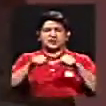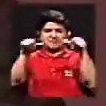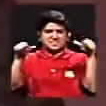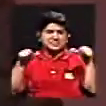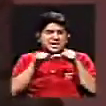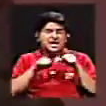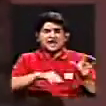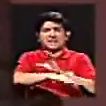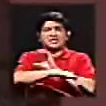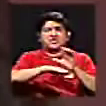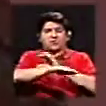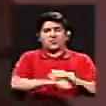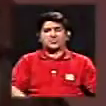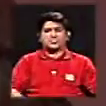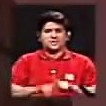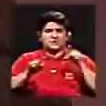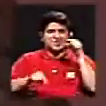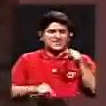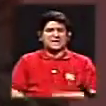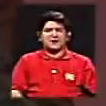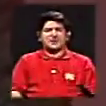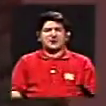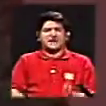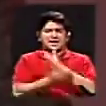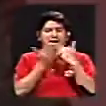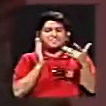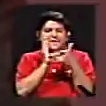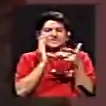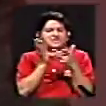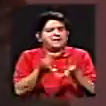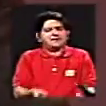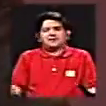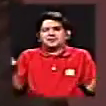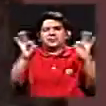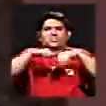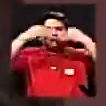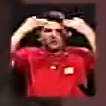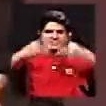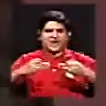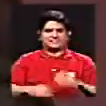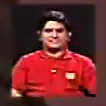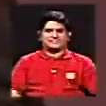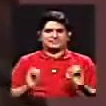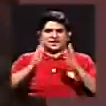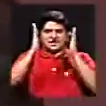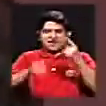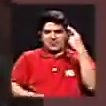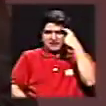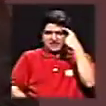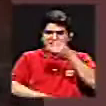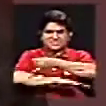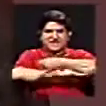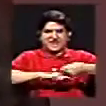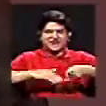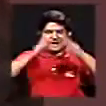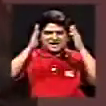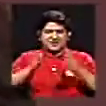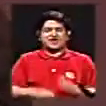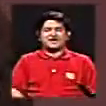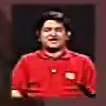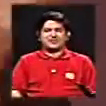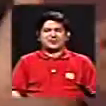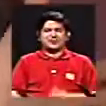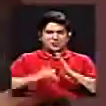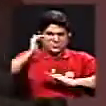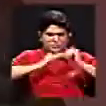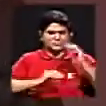siquiera había ingenieros. Y aquí la competencia técnica es muy importante para la toma de decisiones. A nadie se le ocurre pensar en un ingeniero civil en el Ministerio de Justicia uh-huh. o en